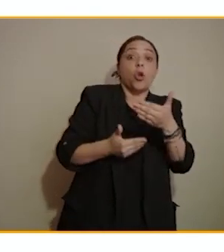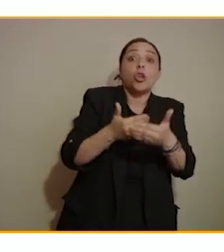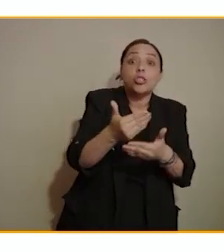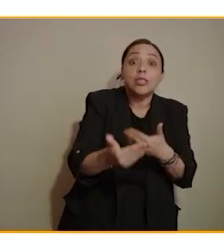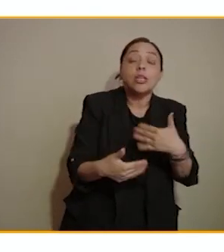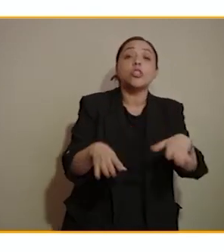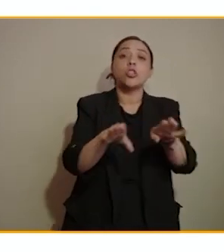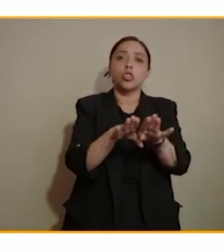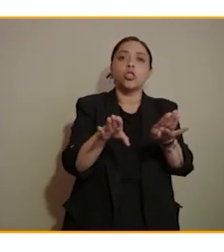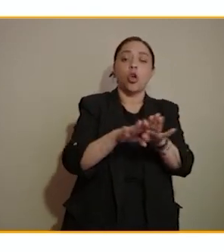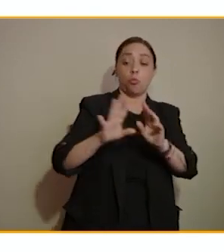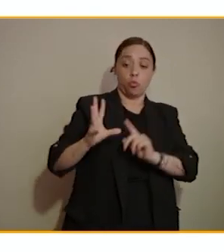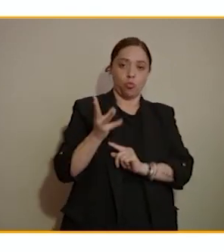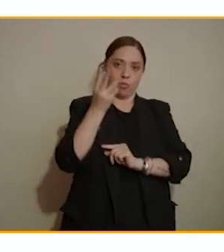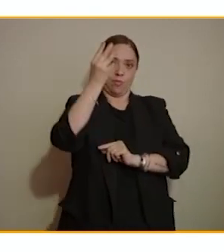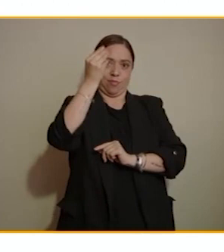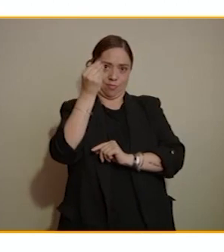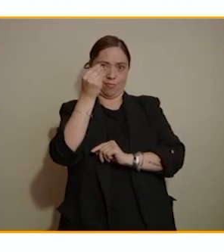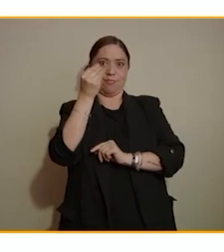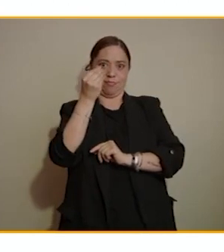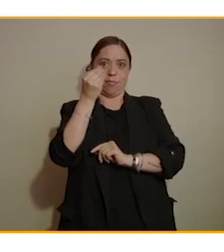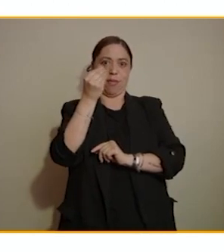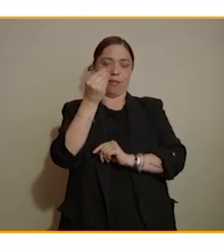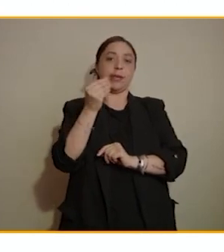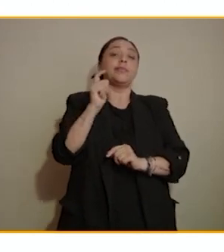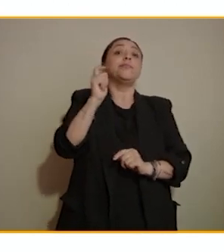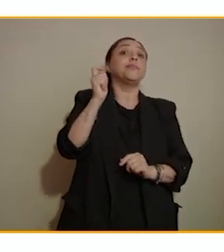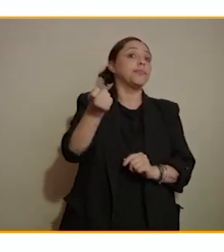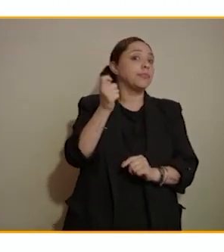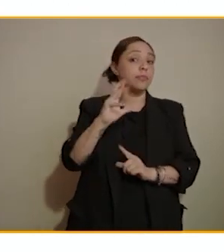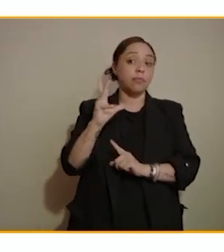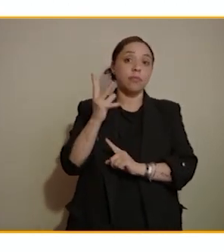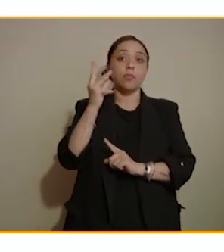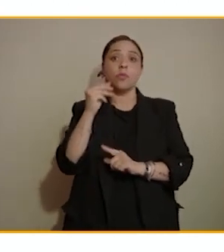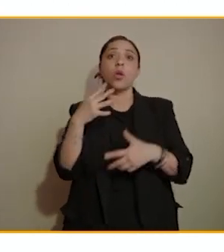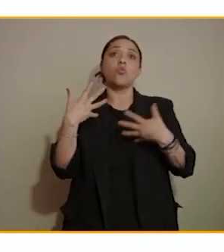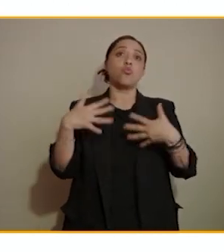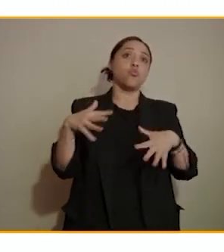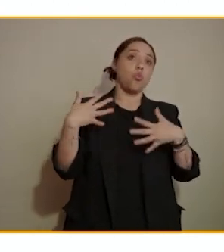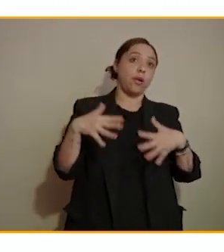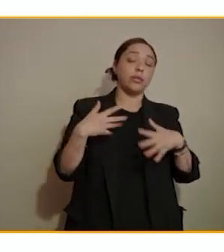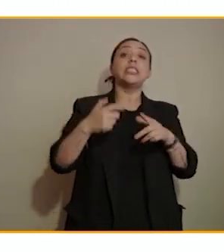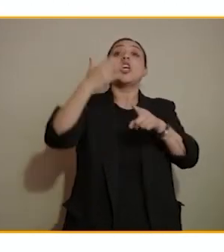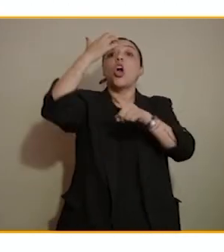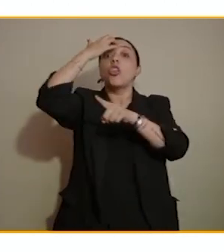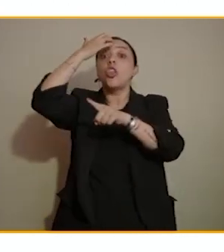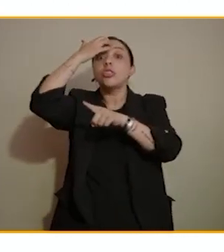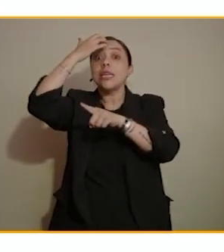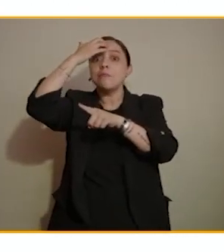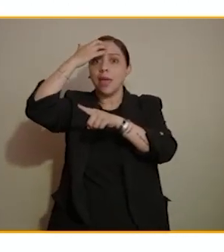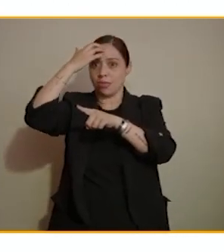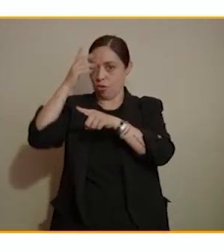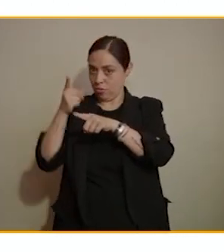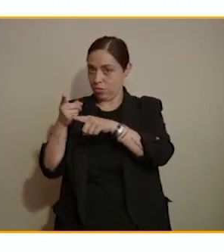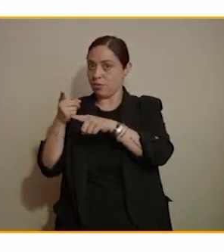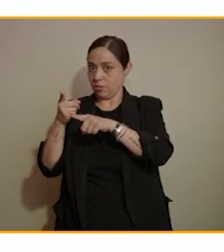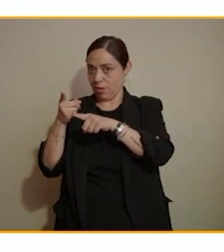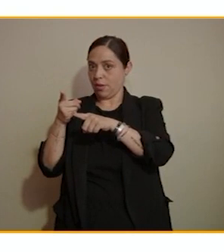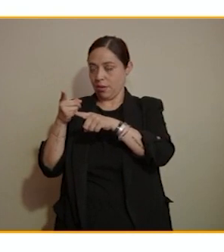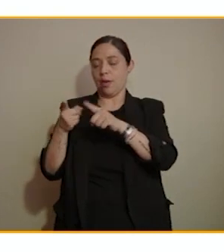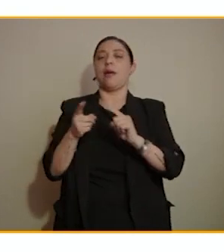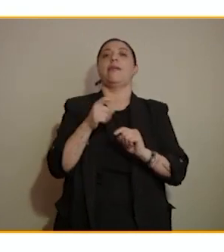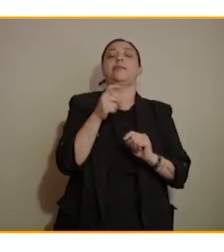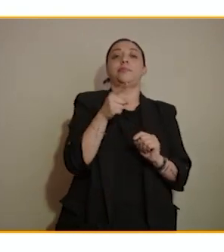más tecnologizados que, ojo, no necesariamente se refiere a los fierros, sino también al conocimiento. Y sobre